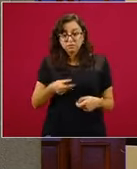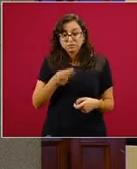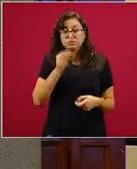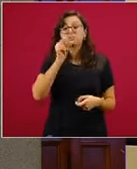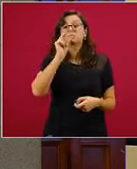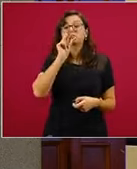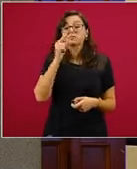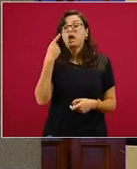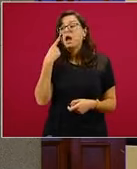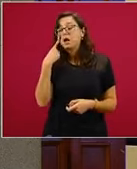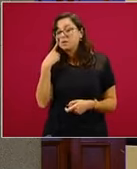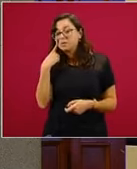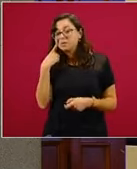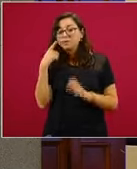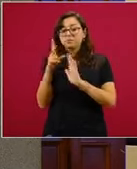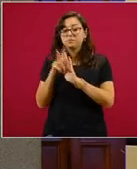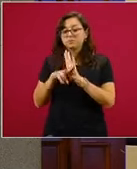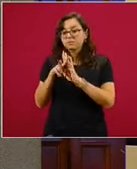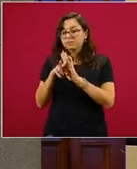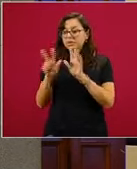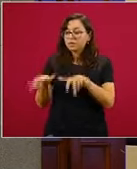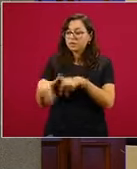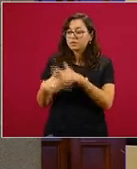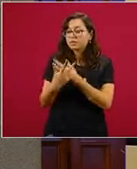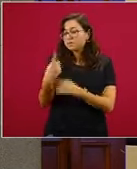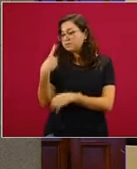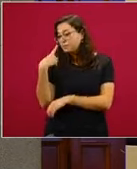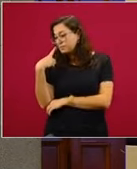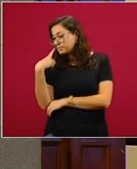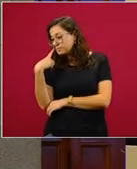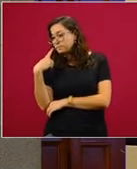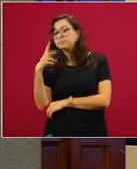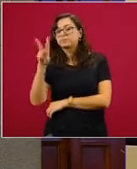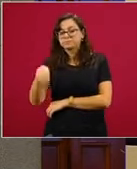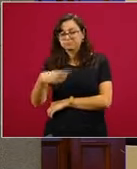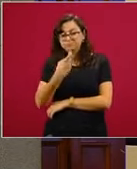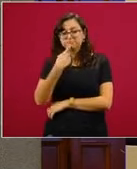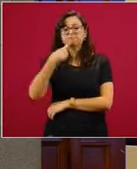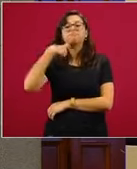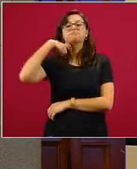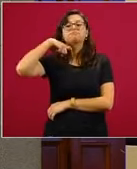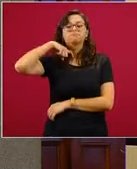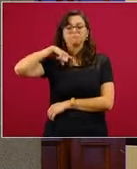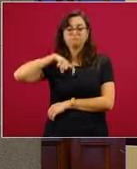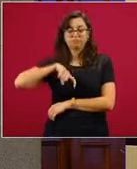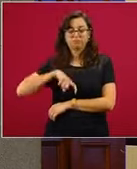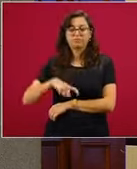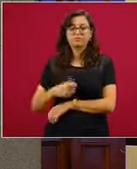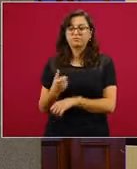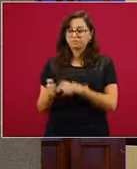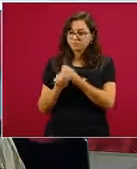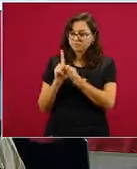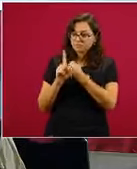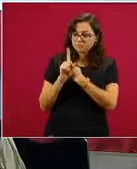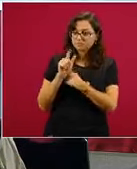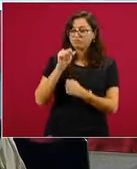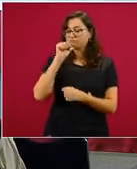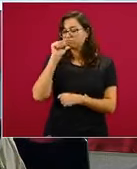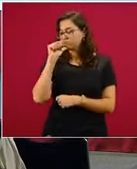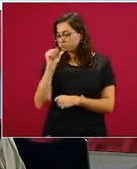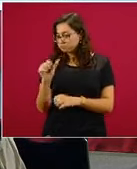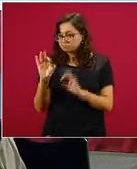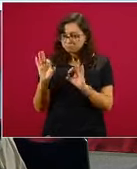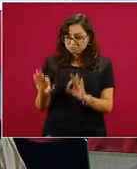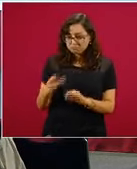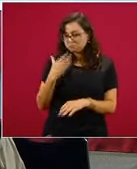el medicamento, lo que hace es hacer una videollamada y nosotros estamos observando que no haya ningún problema en la deglución y